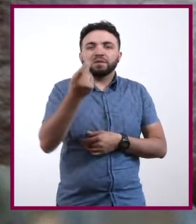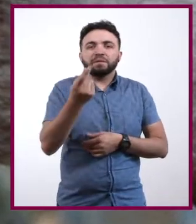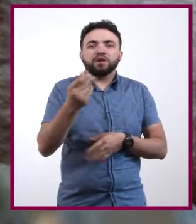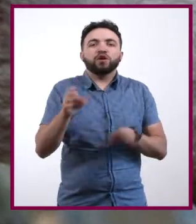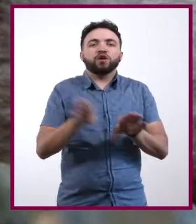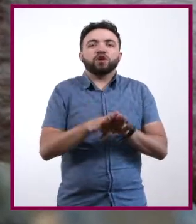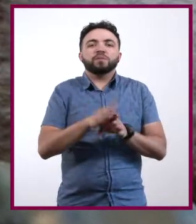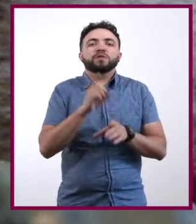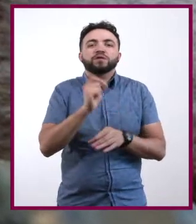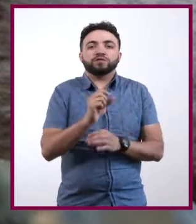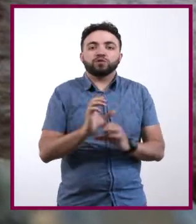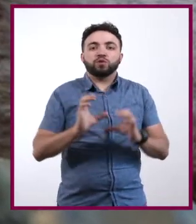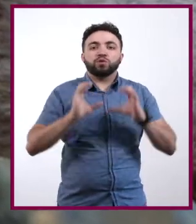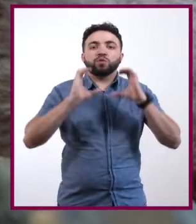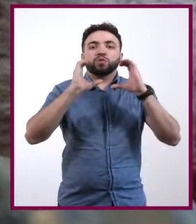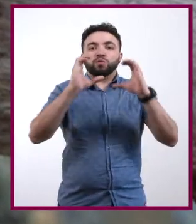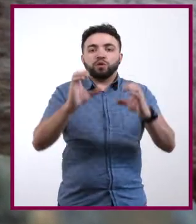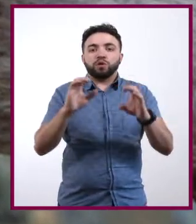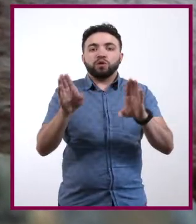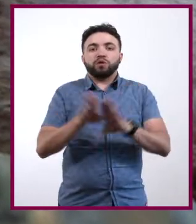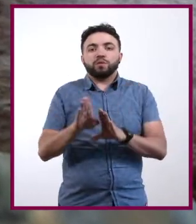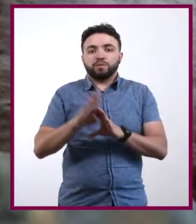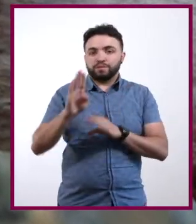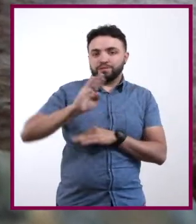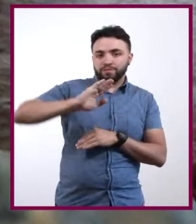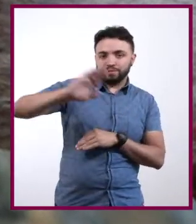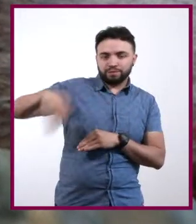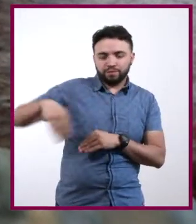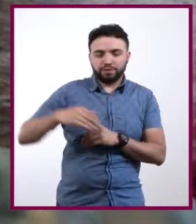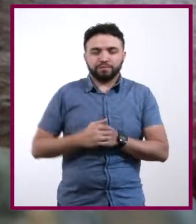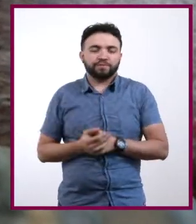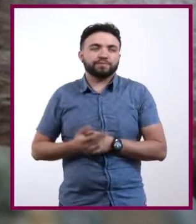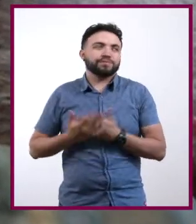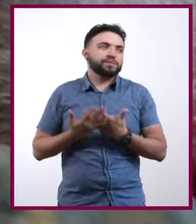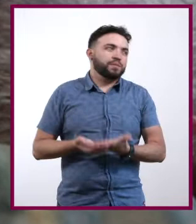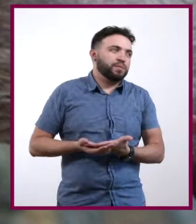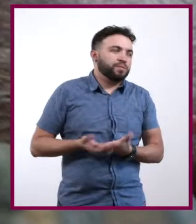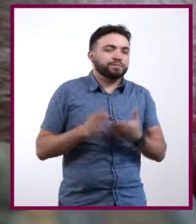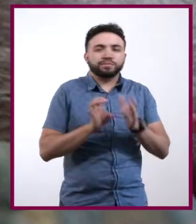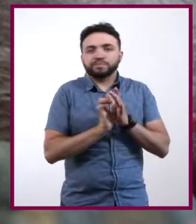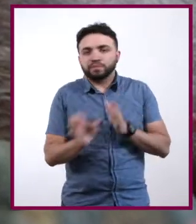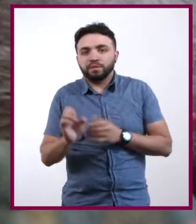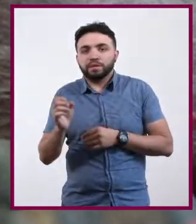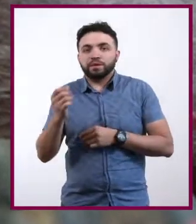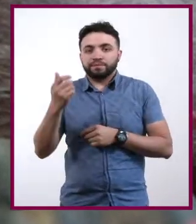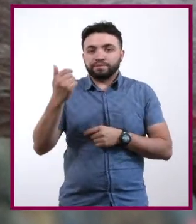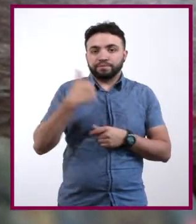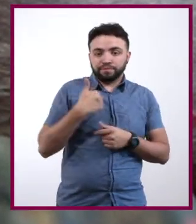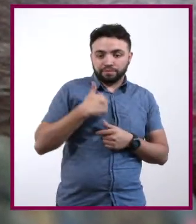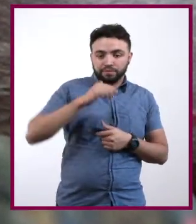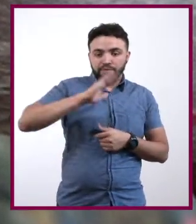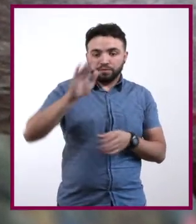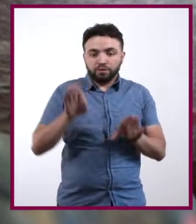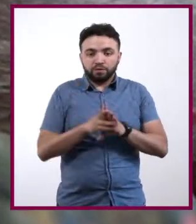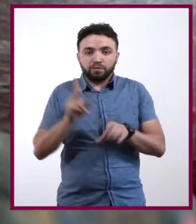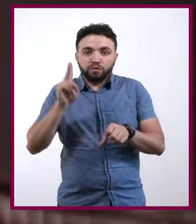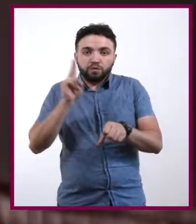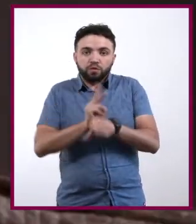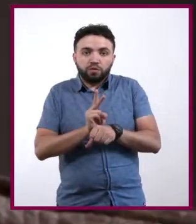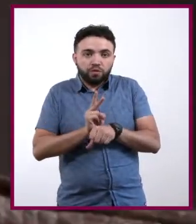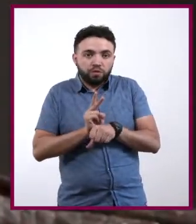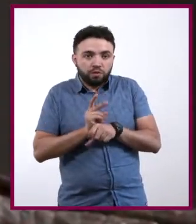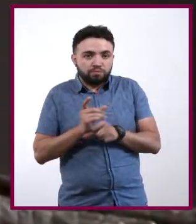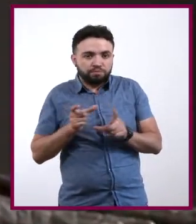el guardián de la morada de los muertos, ¿no? Es decir, es ese ser que vigila y brinda protección a